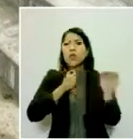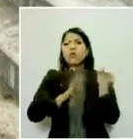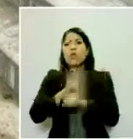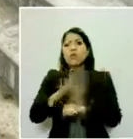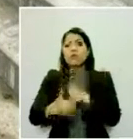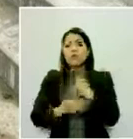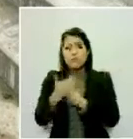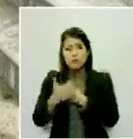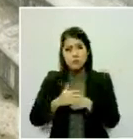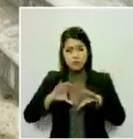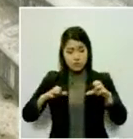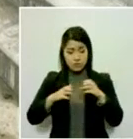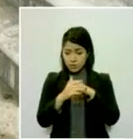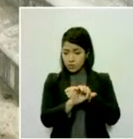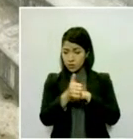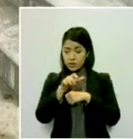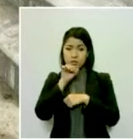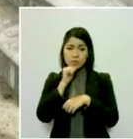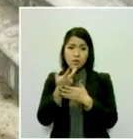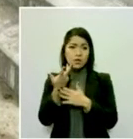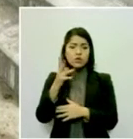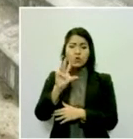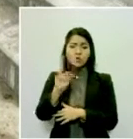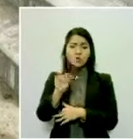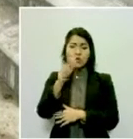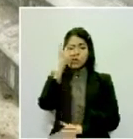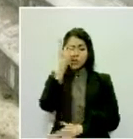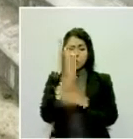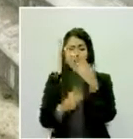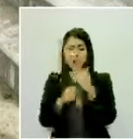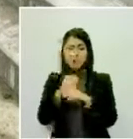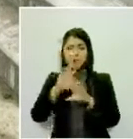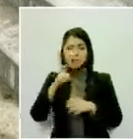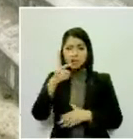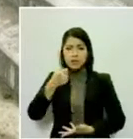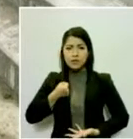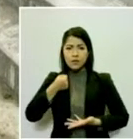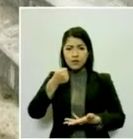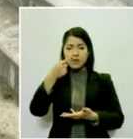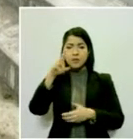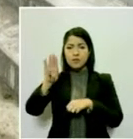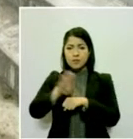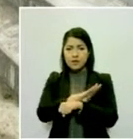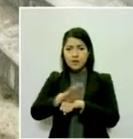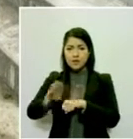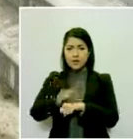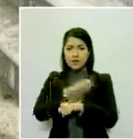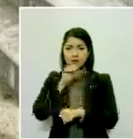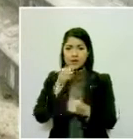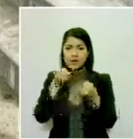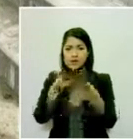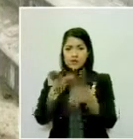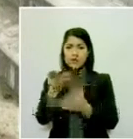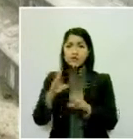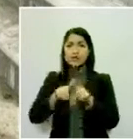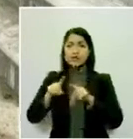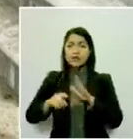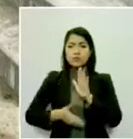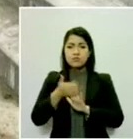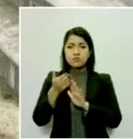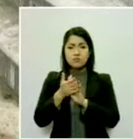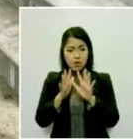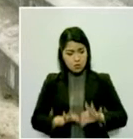otras comunidades que no son parte del programa, vuelvo a repetir, de presupuesto directo, pero van a ser beneficiadas con obras importantes